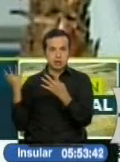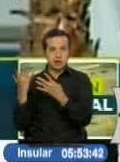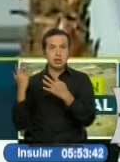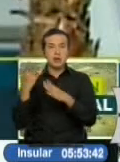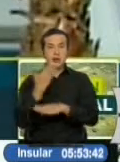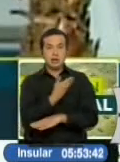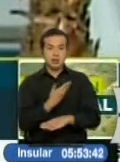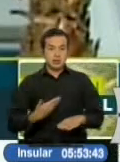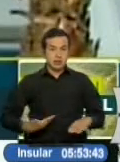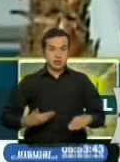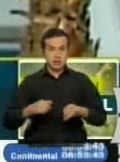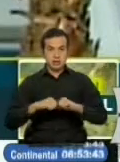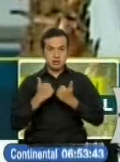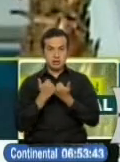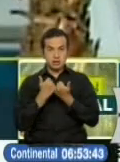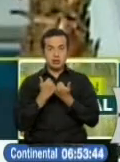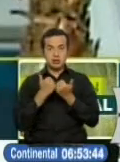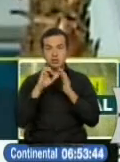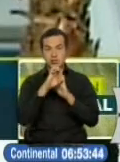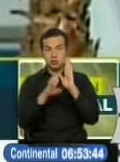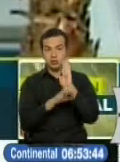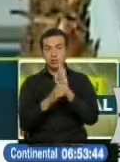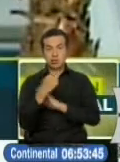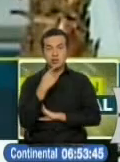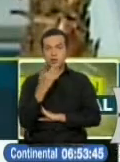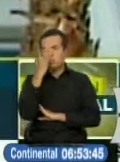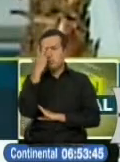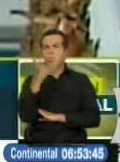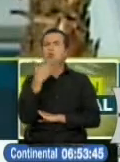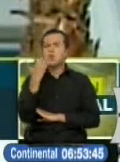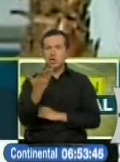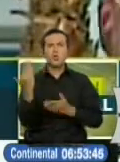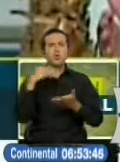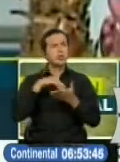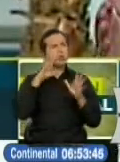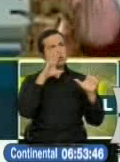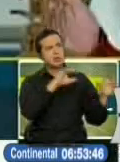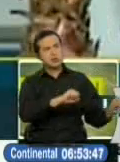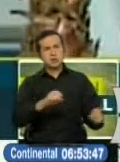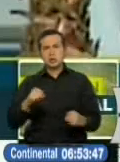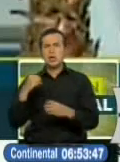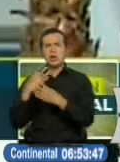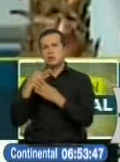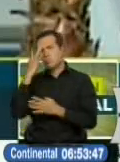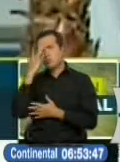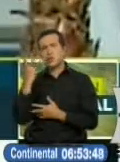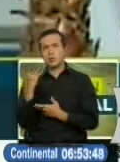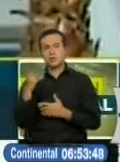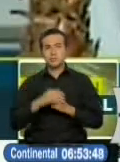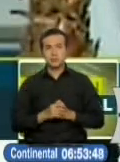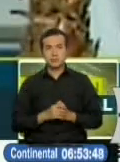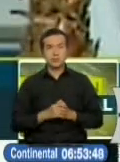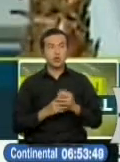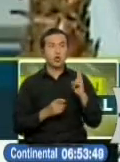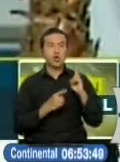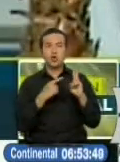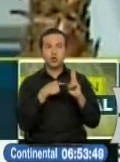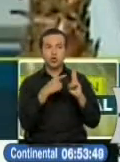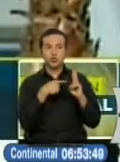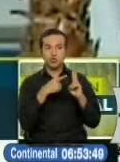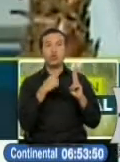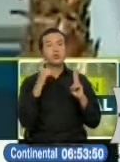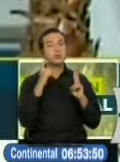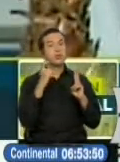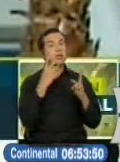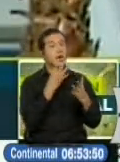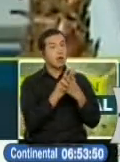Nacional Constituyente, Elías Jagua, explicó el porqué del reencarcelamiento de López y Ledezma. Tenían limitaciones,